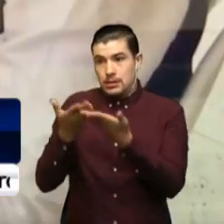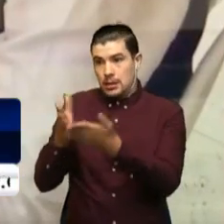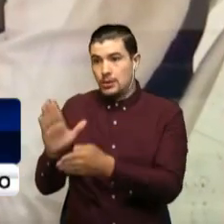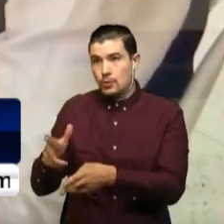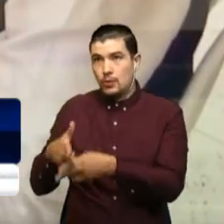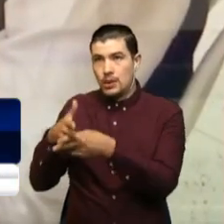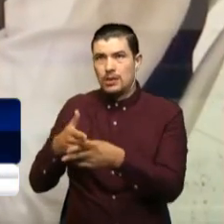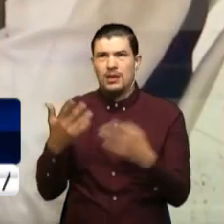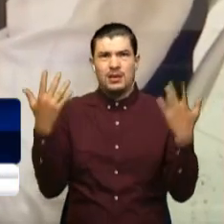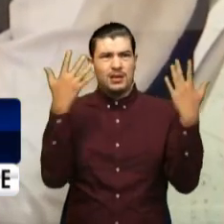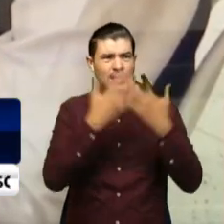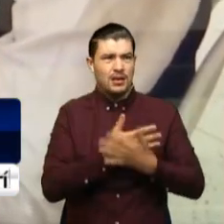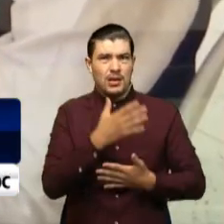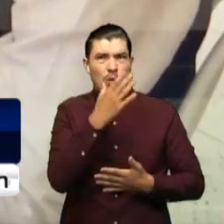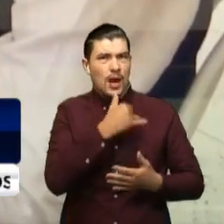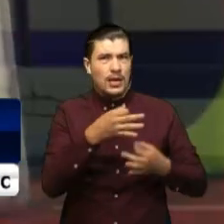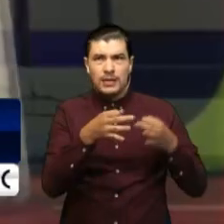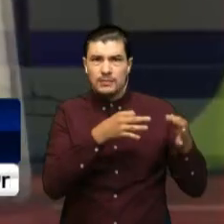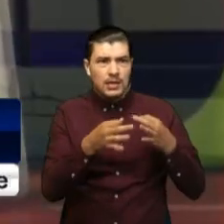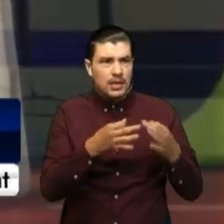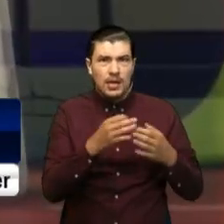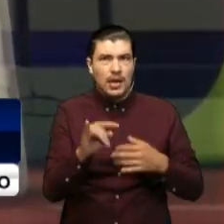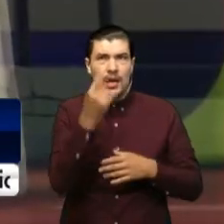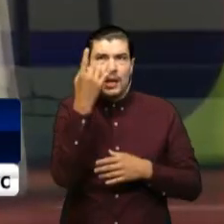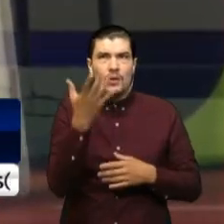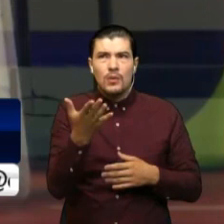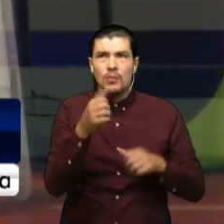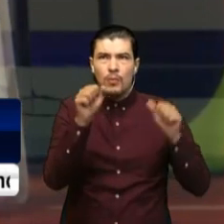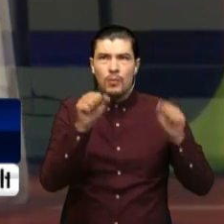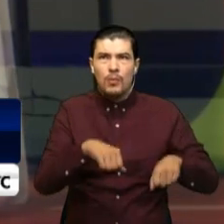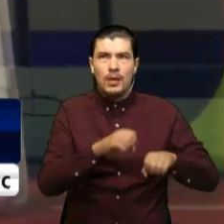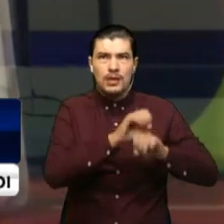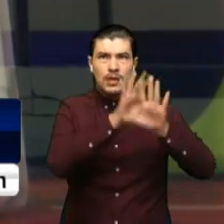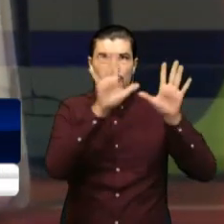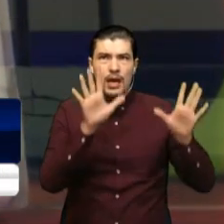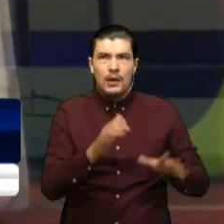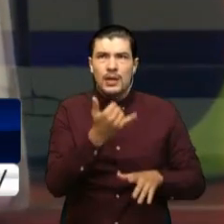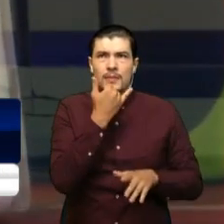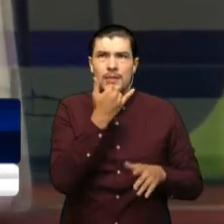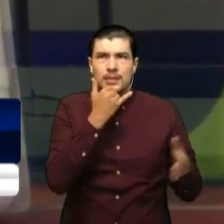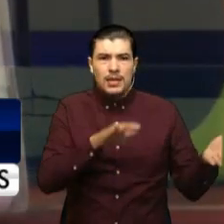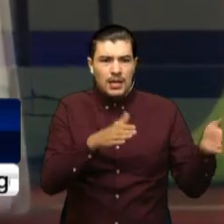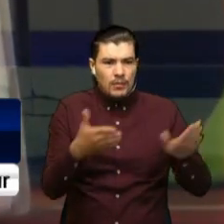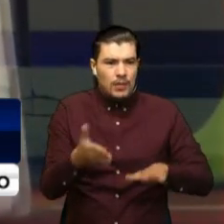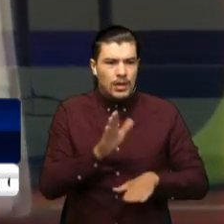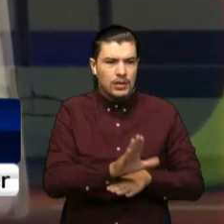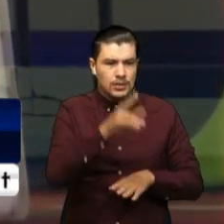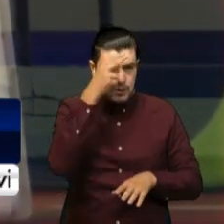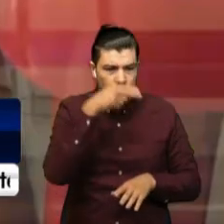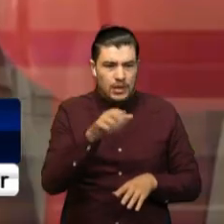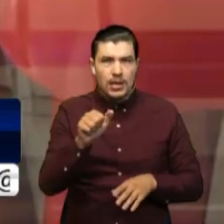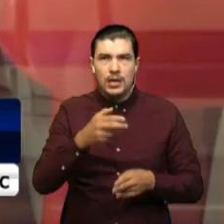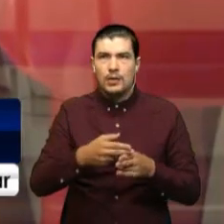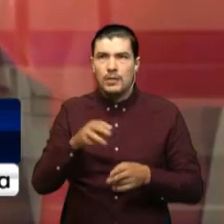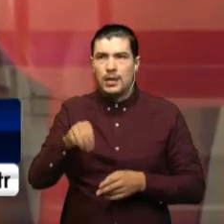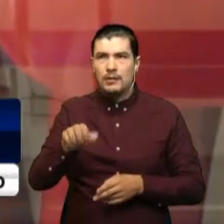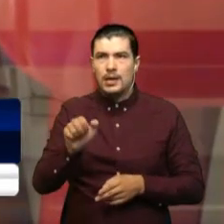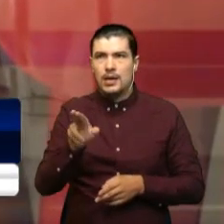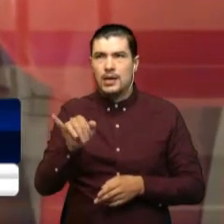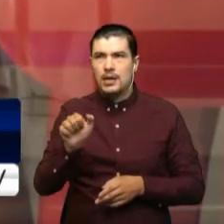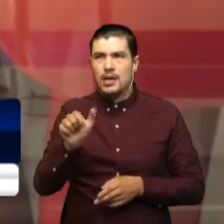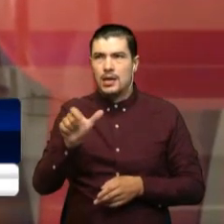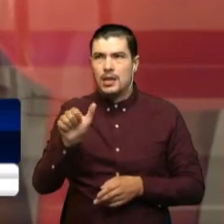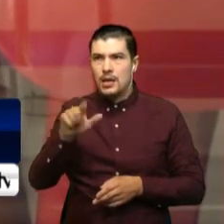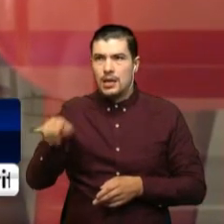confundida y sin explicación alguna que pudiera dar claridad sobre la muerte de su hija maría alejandra tamayo aseguró